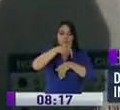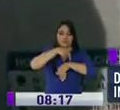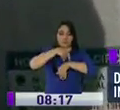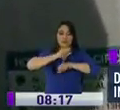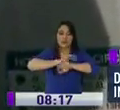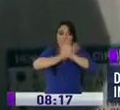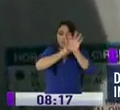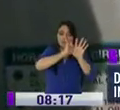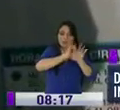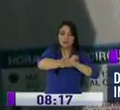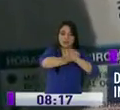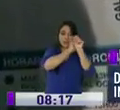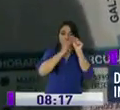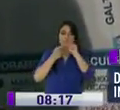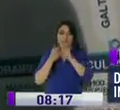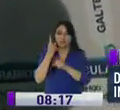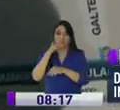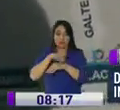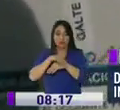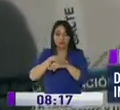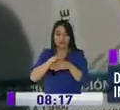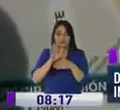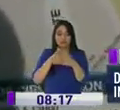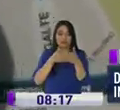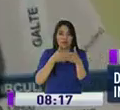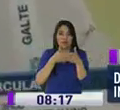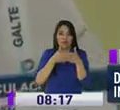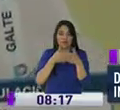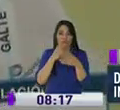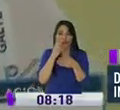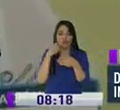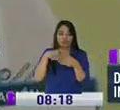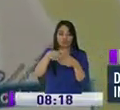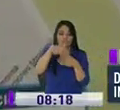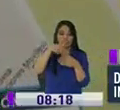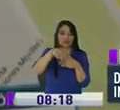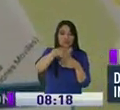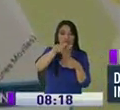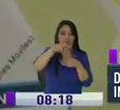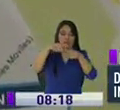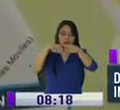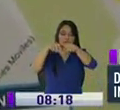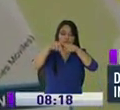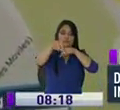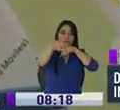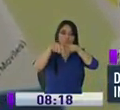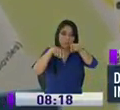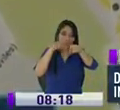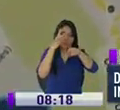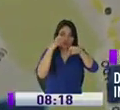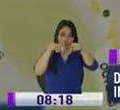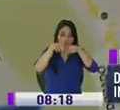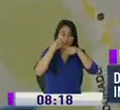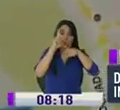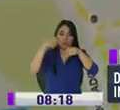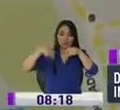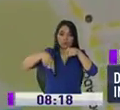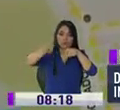de 6 de la mañana a 1 de la tarde, estaremos con 2 carriles en sentido oriente-occidente y 1 en